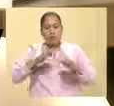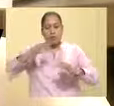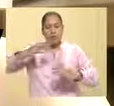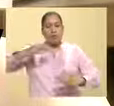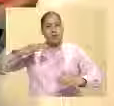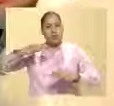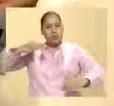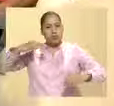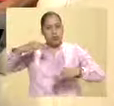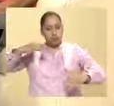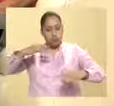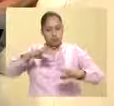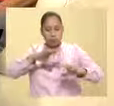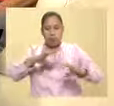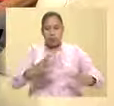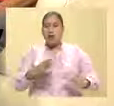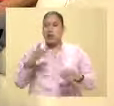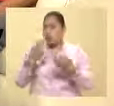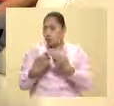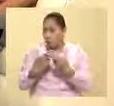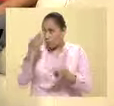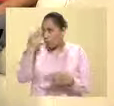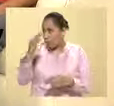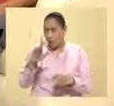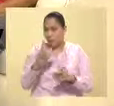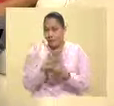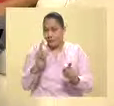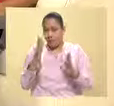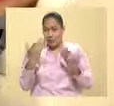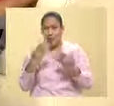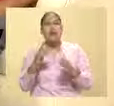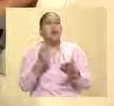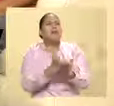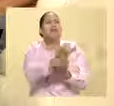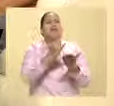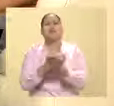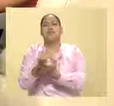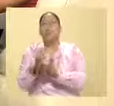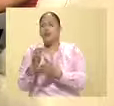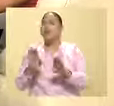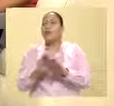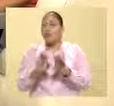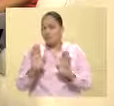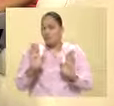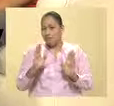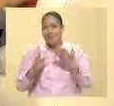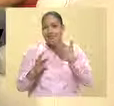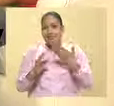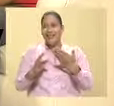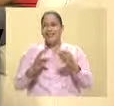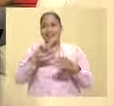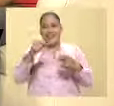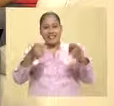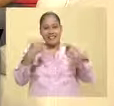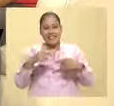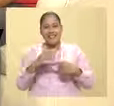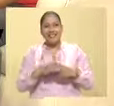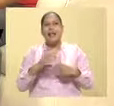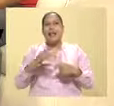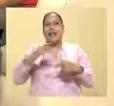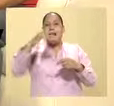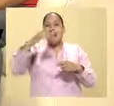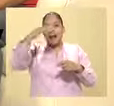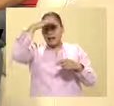porque te sobra tiempo digamos porque no no luego aviación